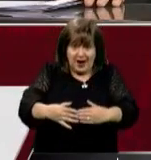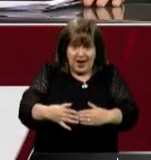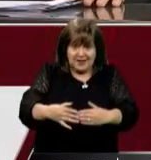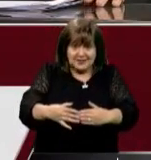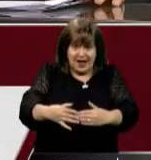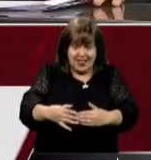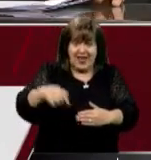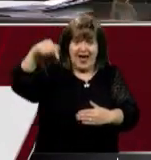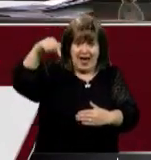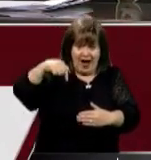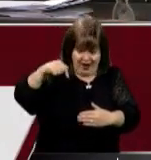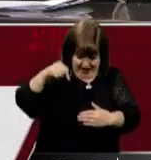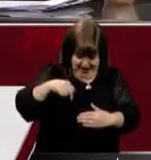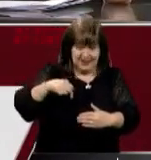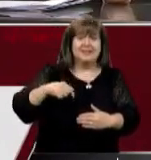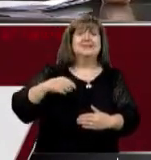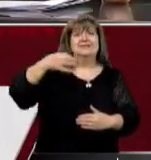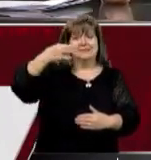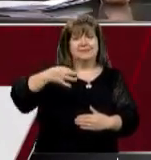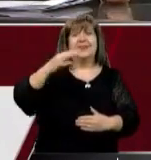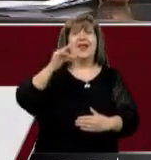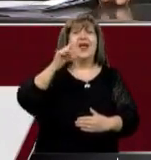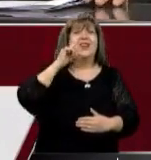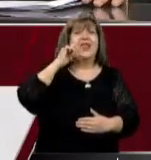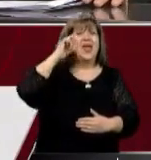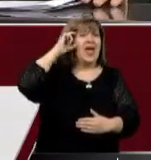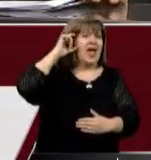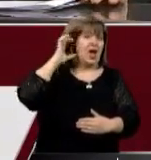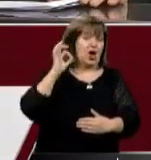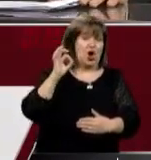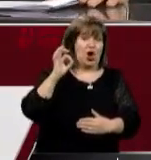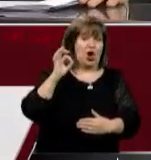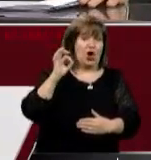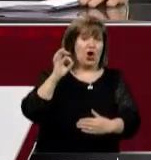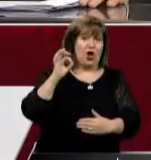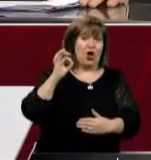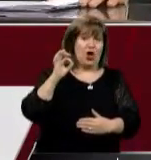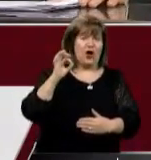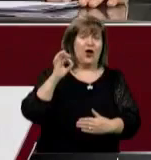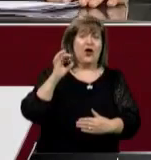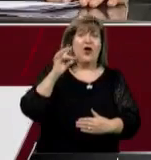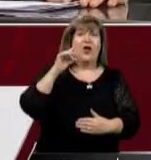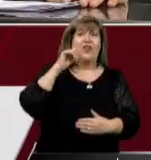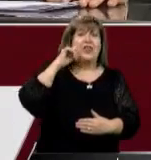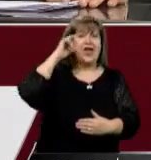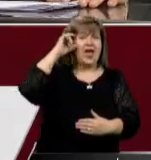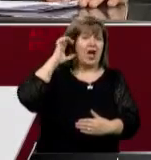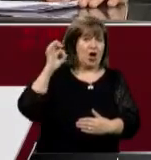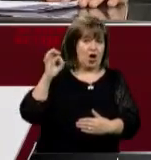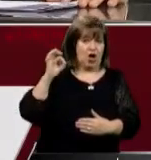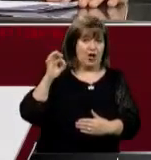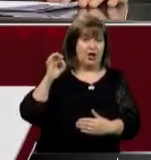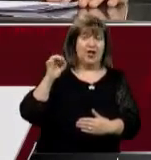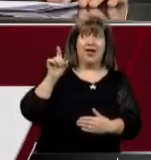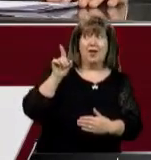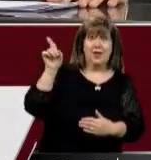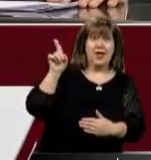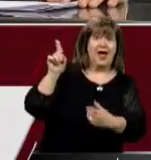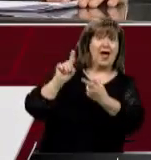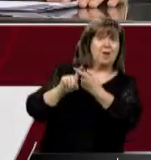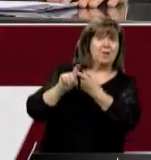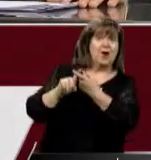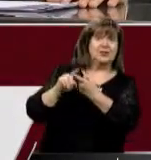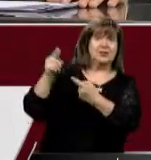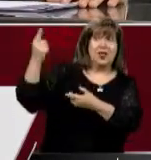eso. Ay, me Felicitaciones, encantó. entonces. ¿Diego Andrea o Andrea Y lo sacamos y quedan Diego? él